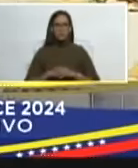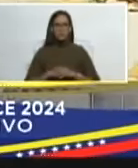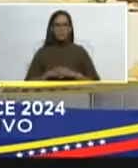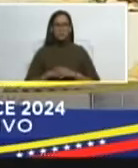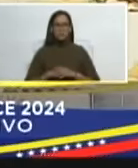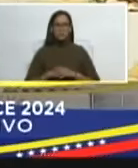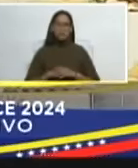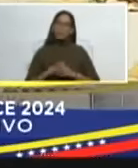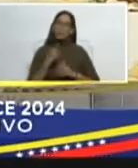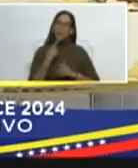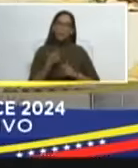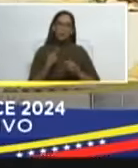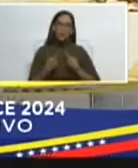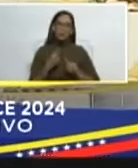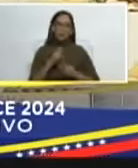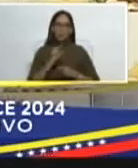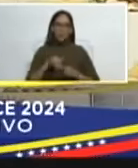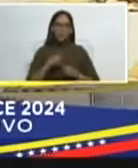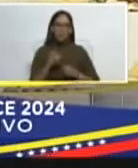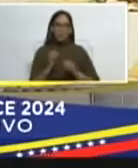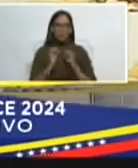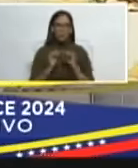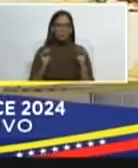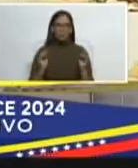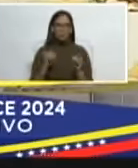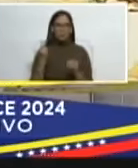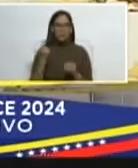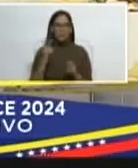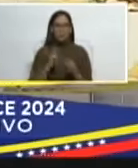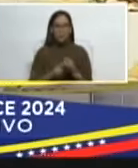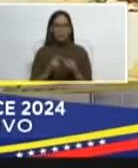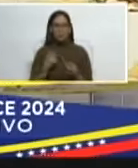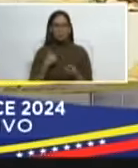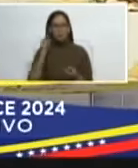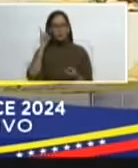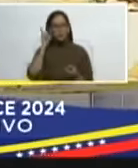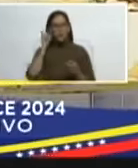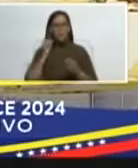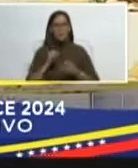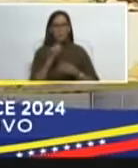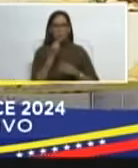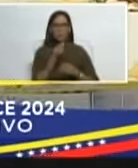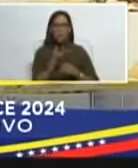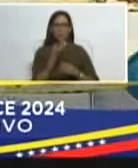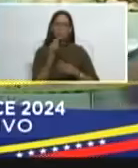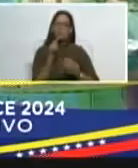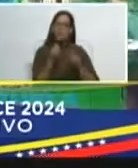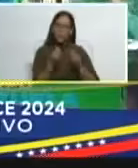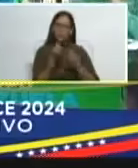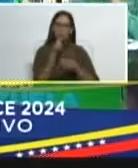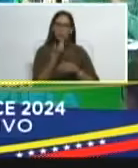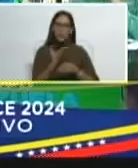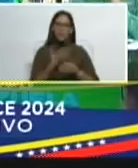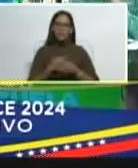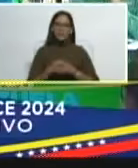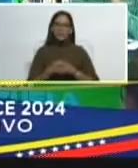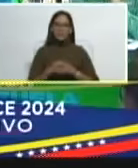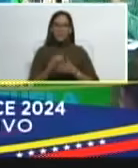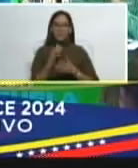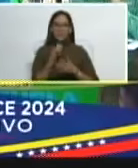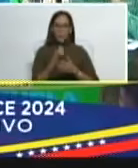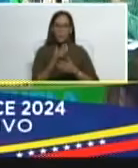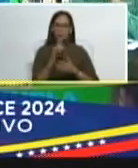Me dijeron unas cosas que no puedo contar, que solamente Sil y yo escuchamos. Muy buena, muy buena, muy